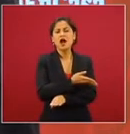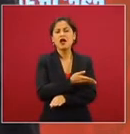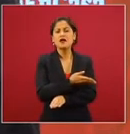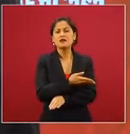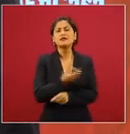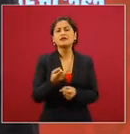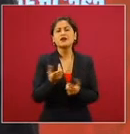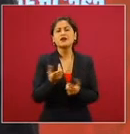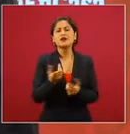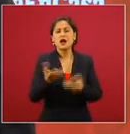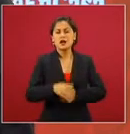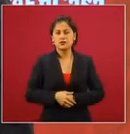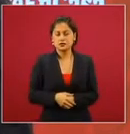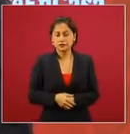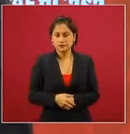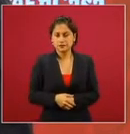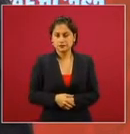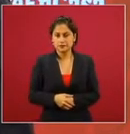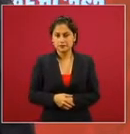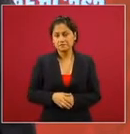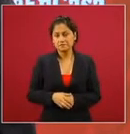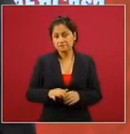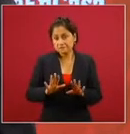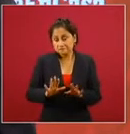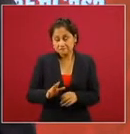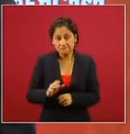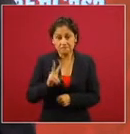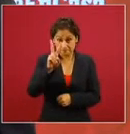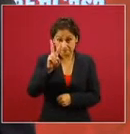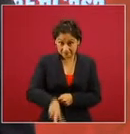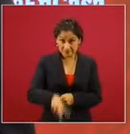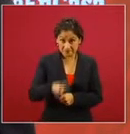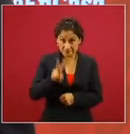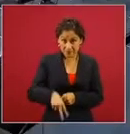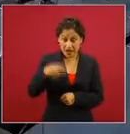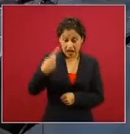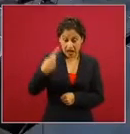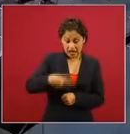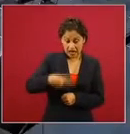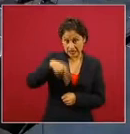es muy fuerte la herencia cultural en México